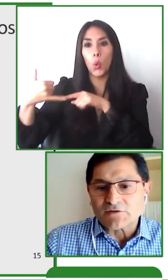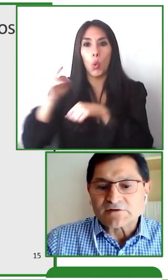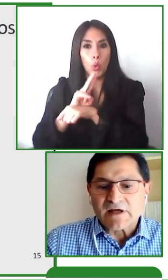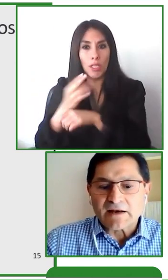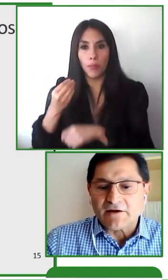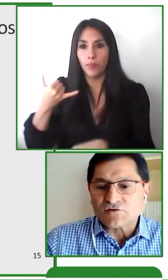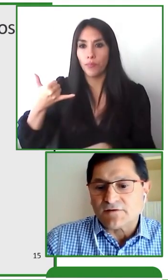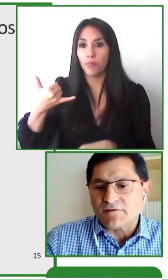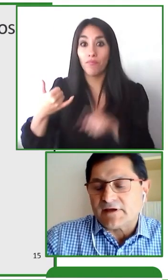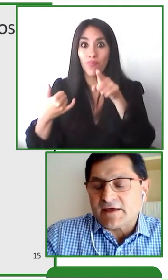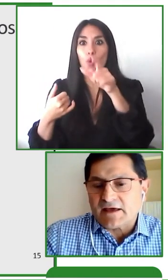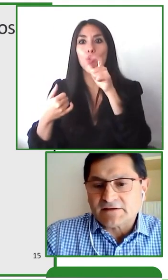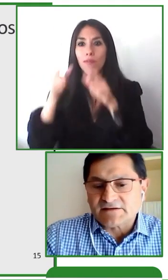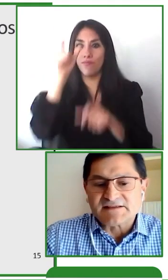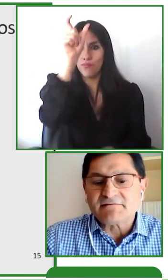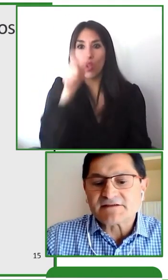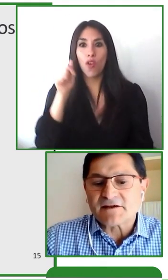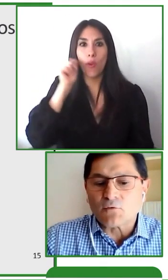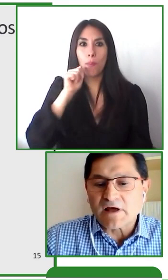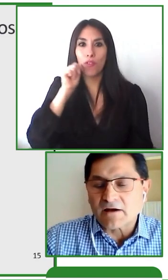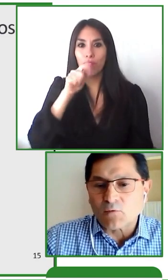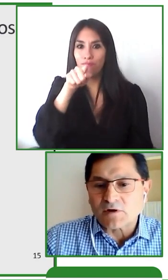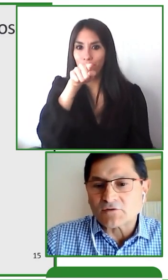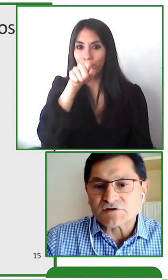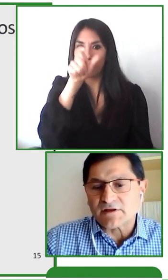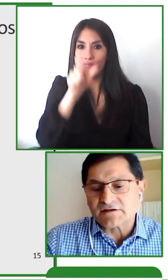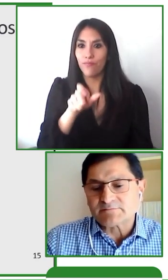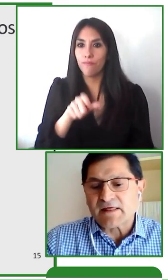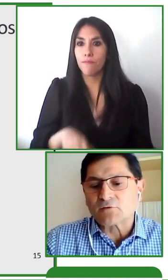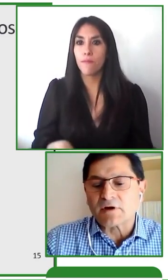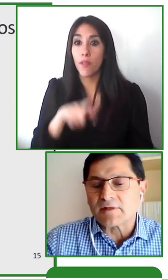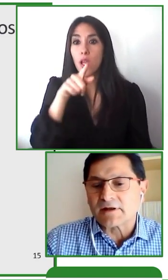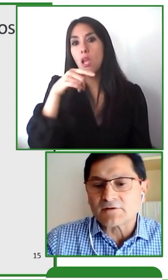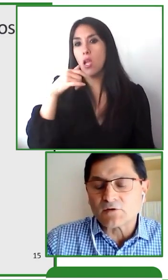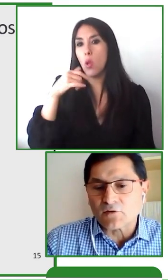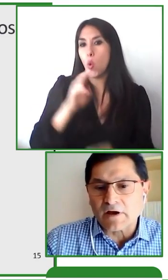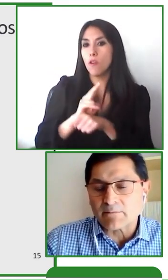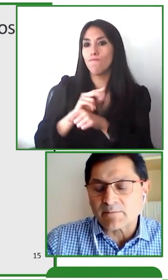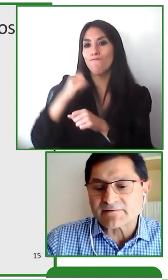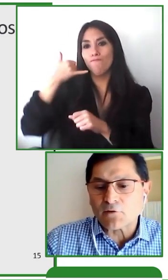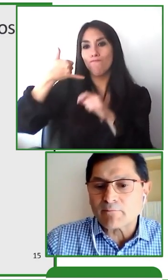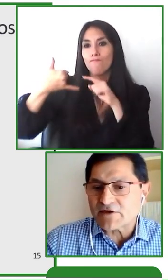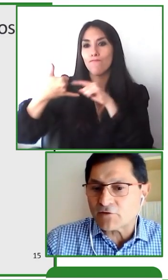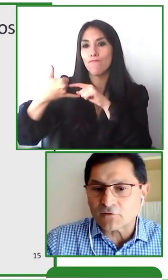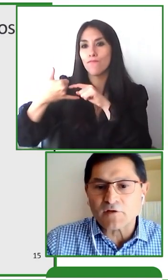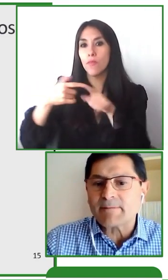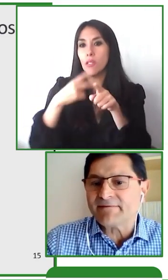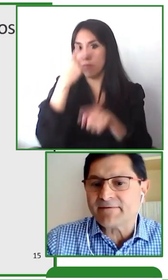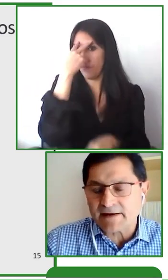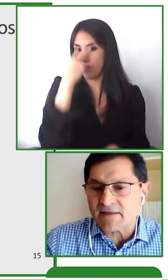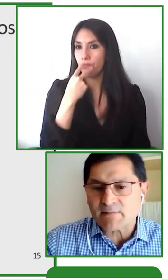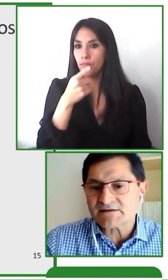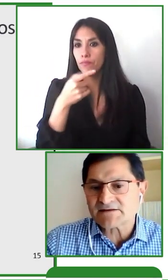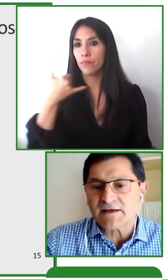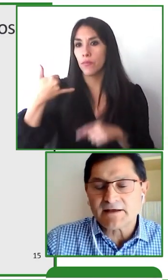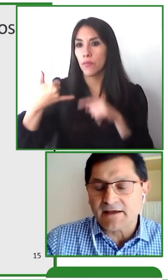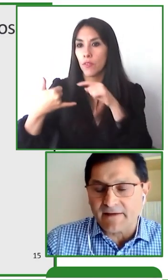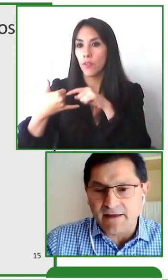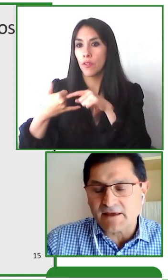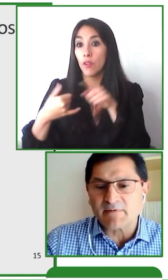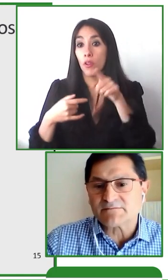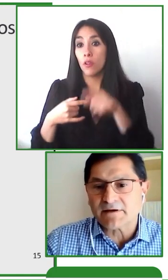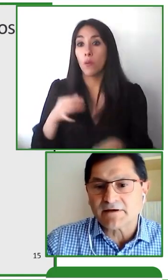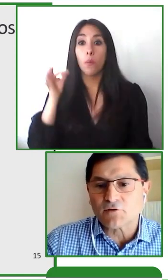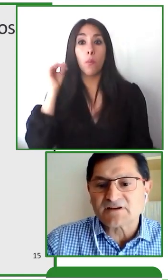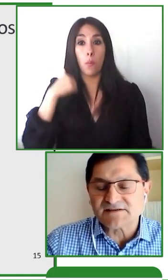discapacidad visual total y nos dice que ella se siente segura cuando se desplaza utilizando Pantown Companion. No depende de nadie más que